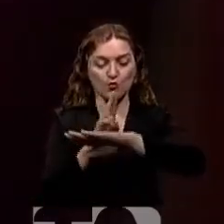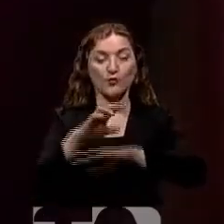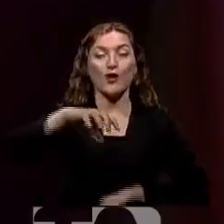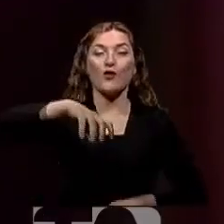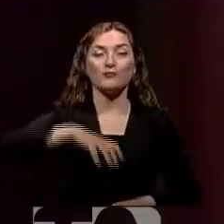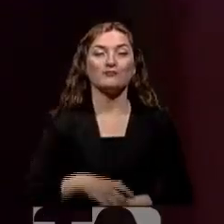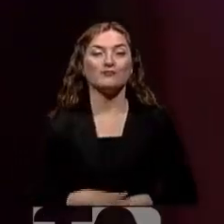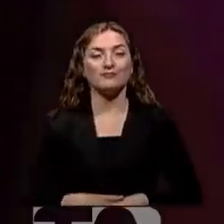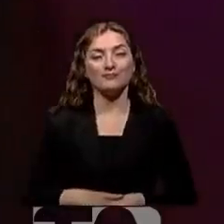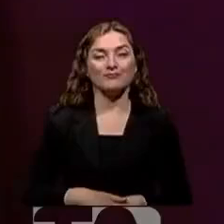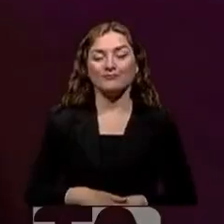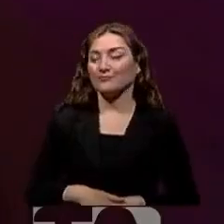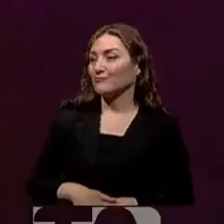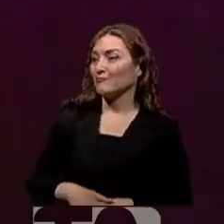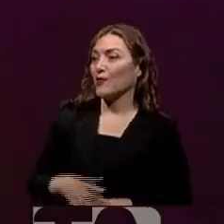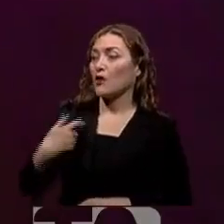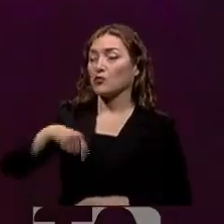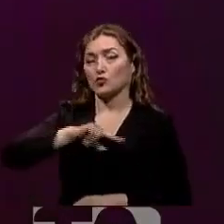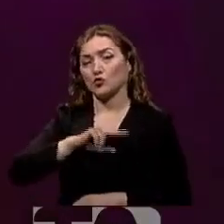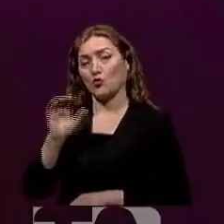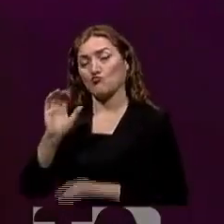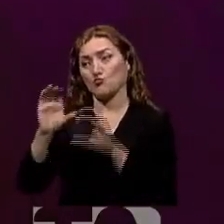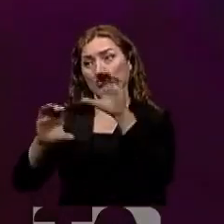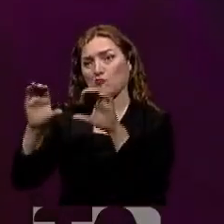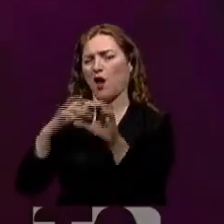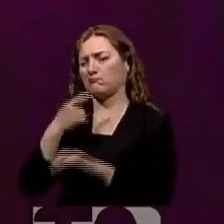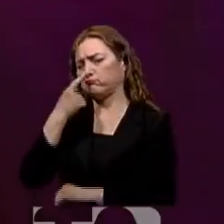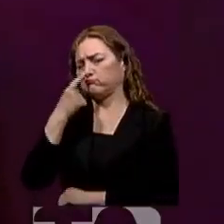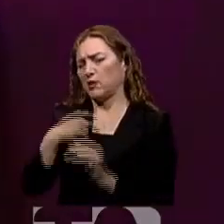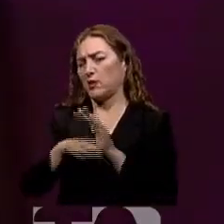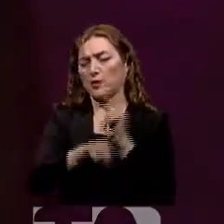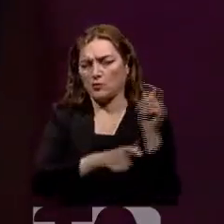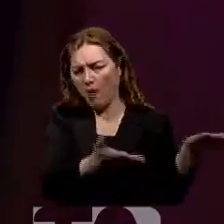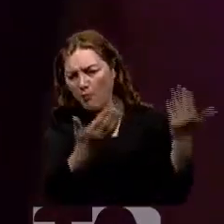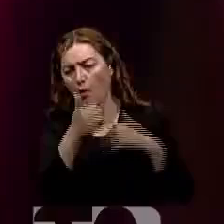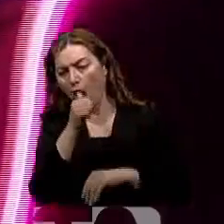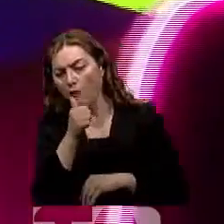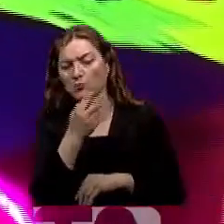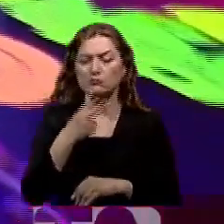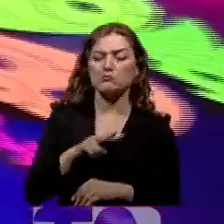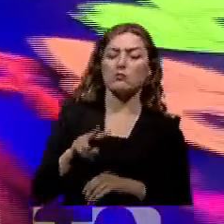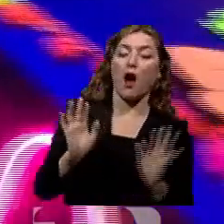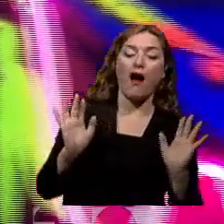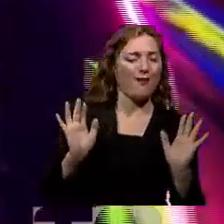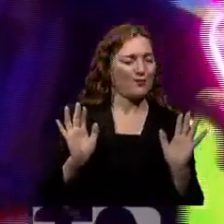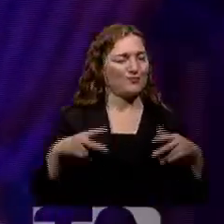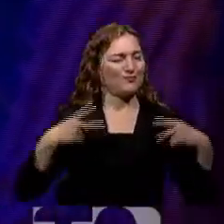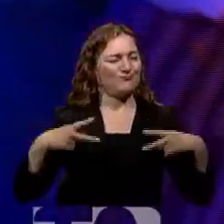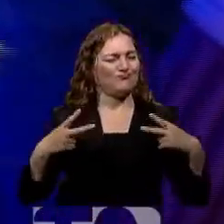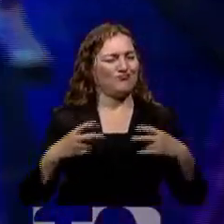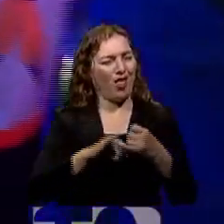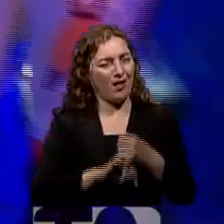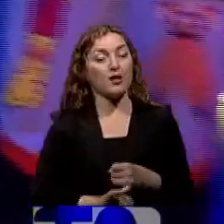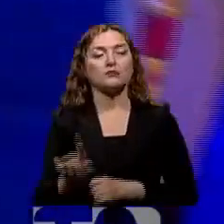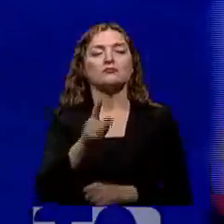¿no? Sí, a nosotros nos interesa mucho que las personas se acerquen al agua, no solamente como este elemento que nos permite mantener la vida, sino también